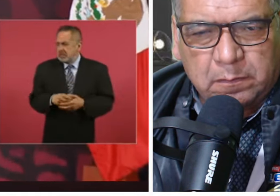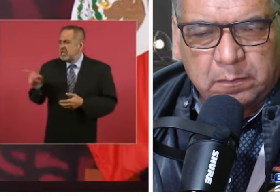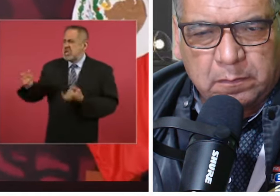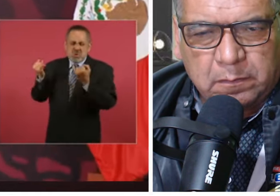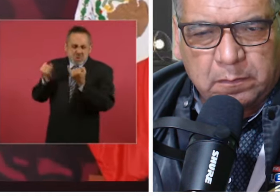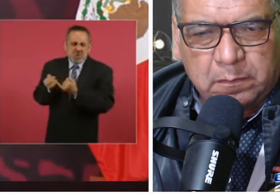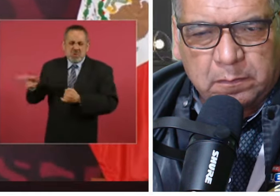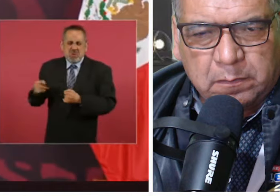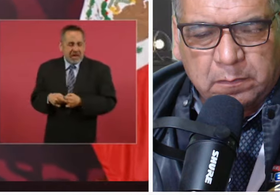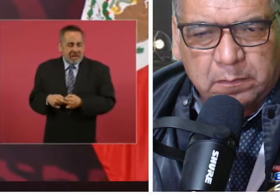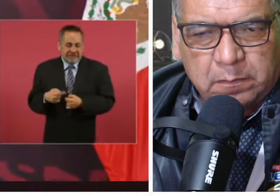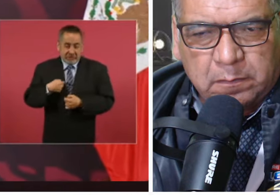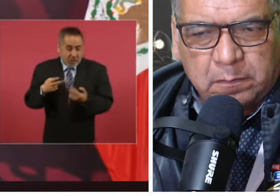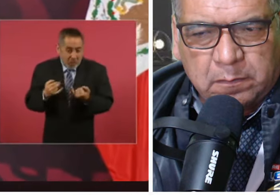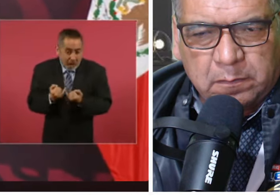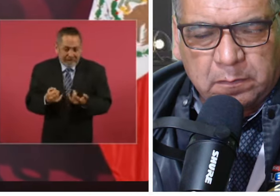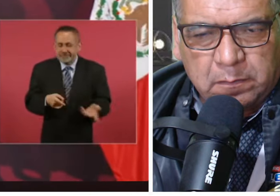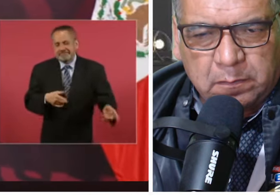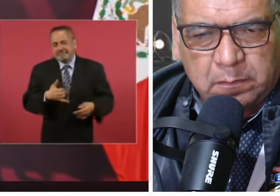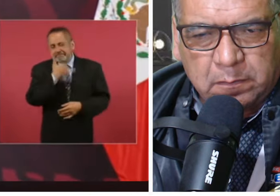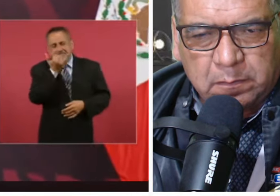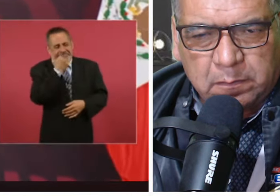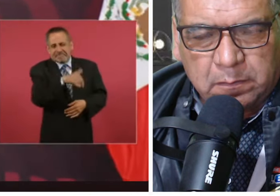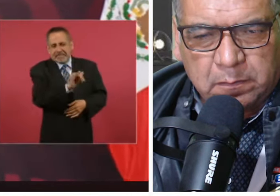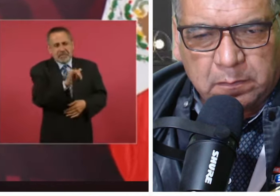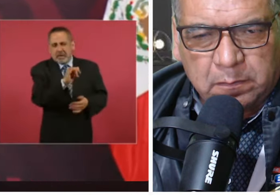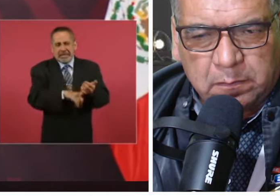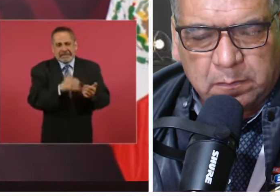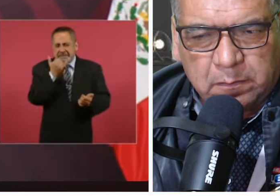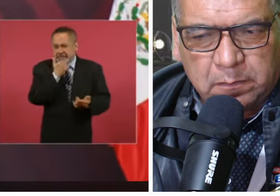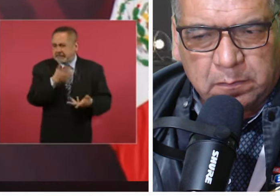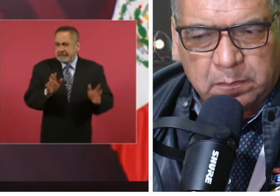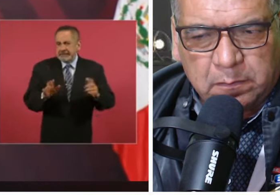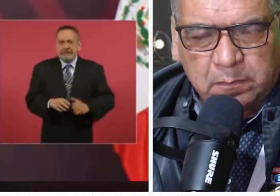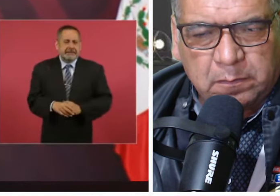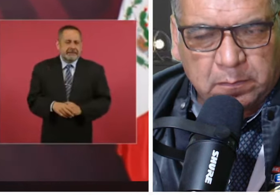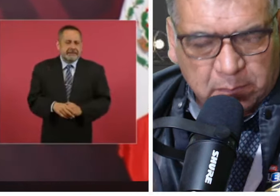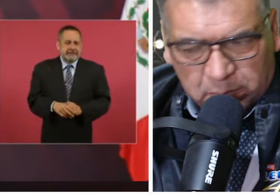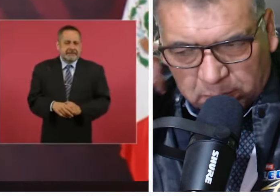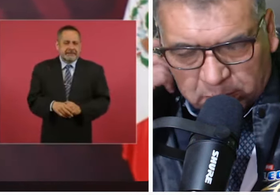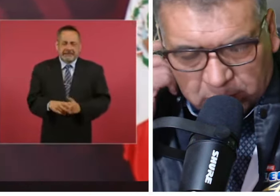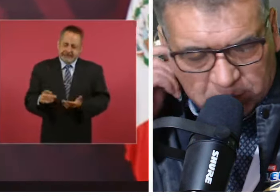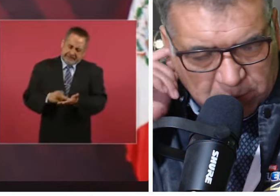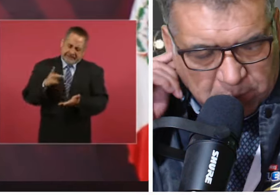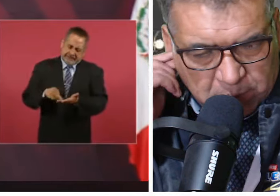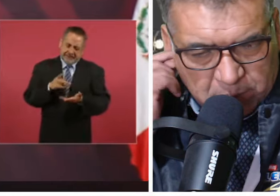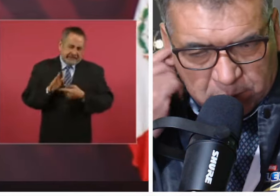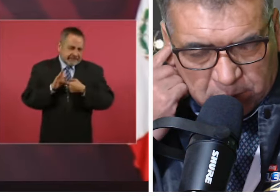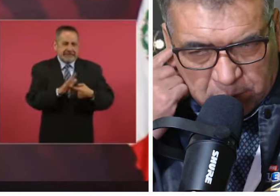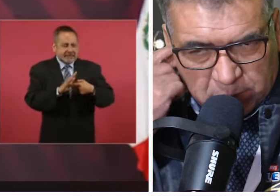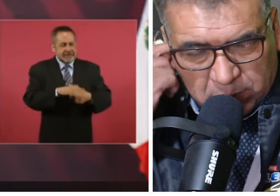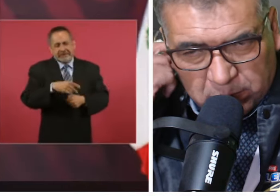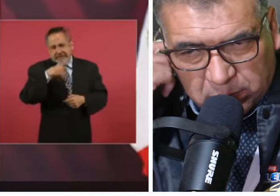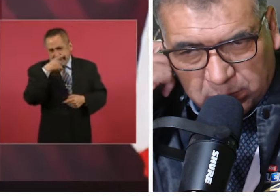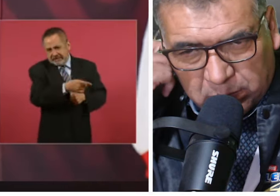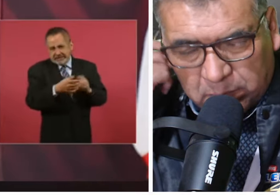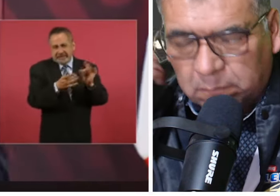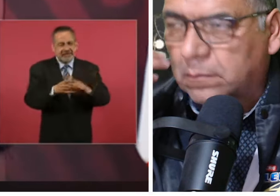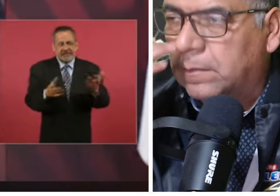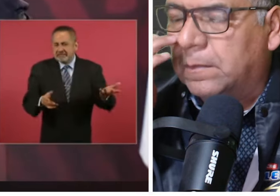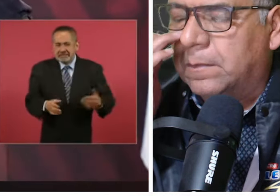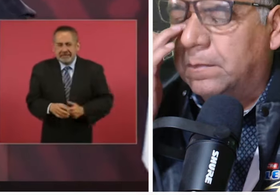iguales. Se equivoca. Ya varias veces he dicho que